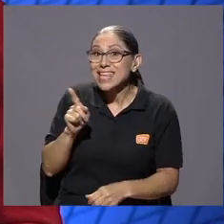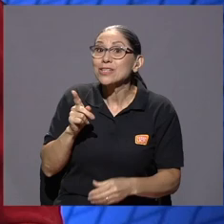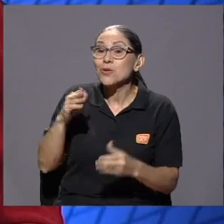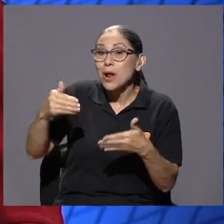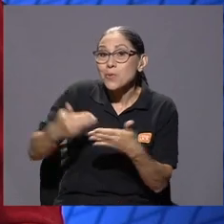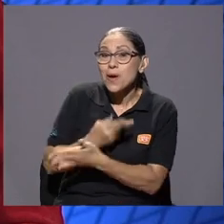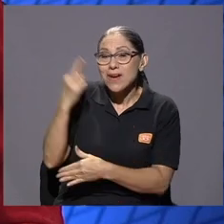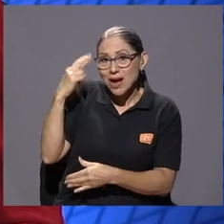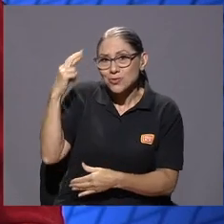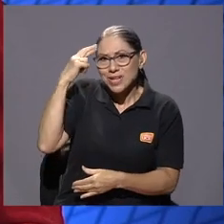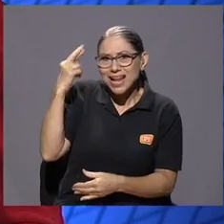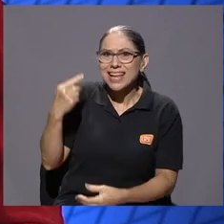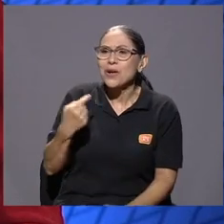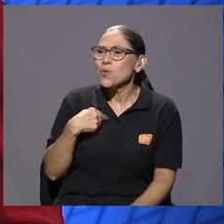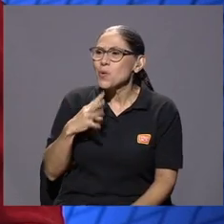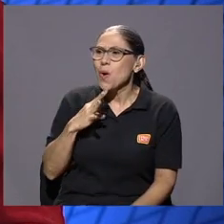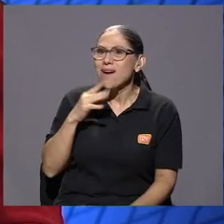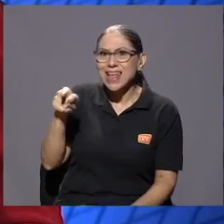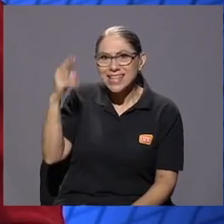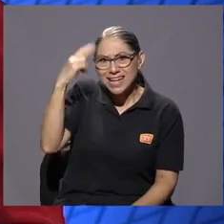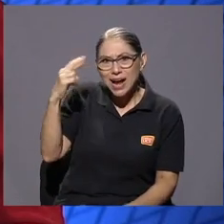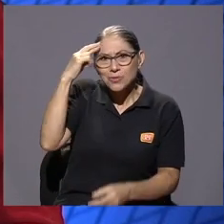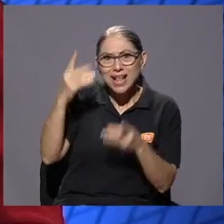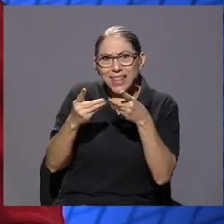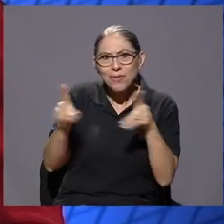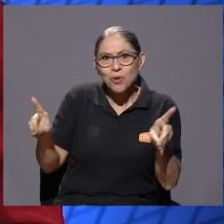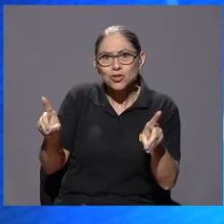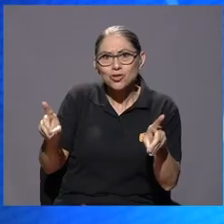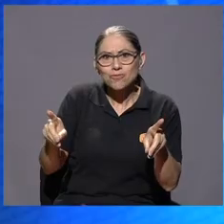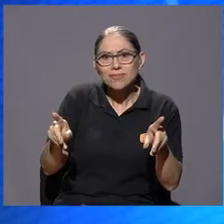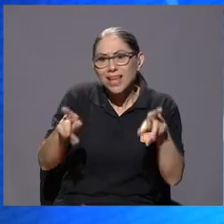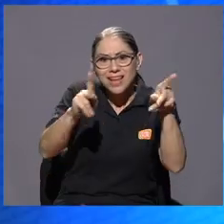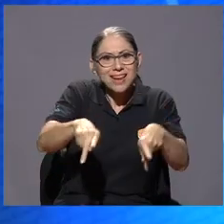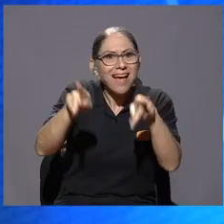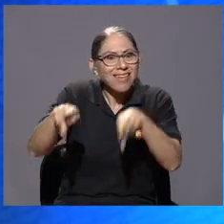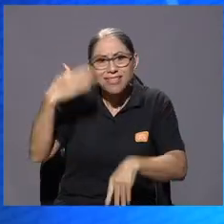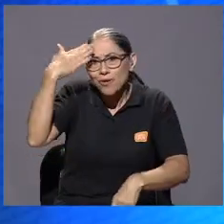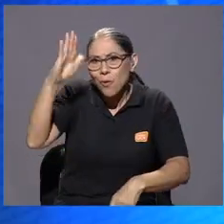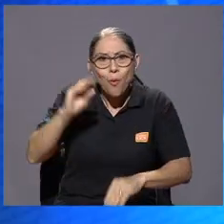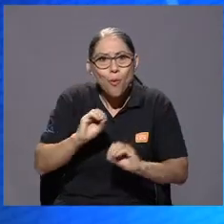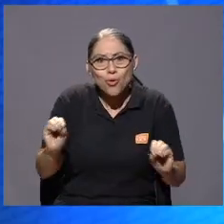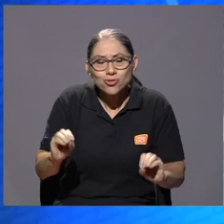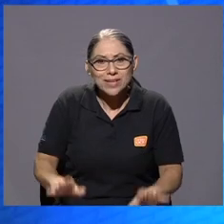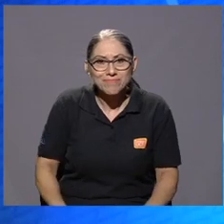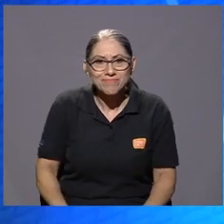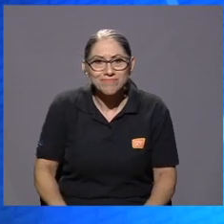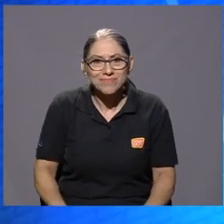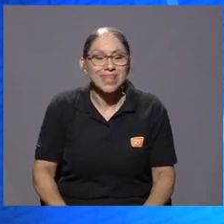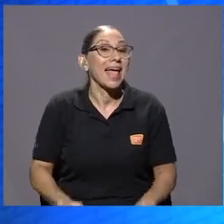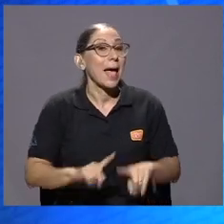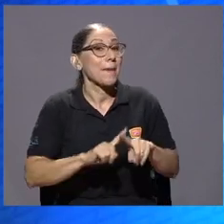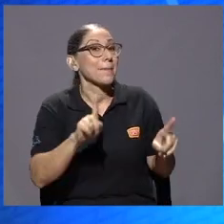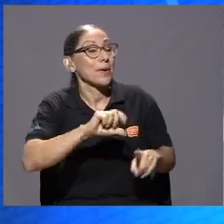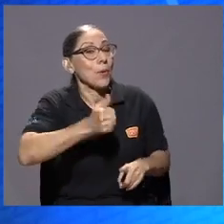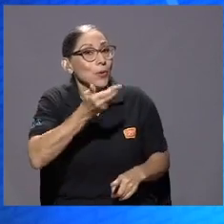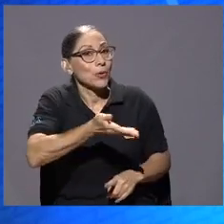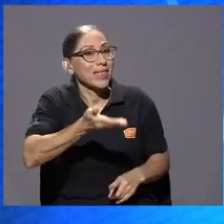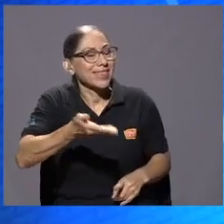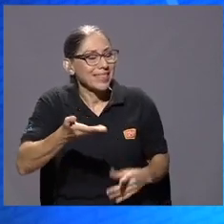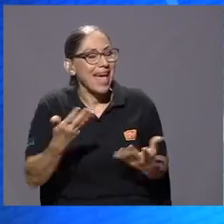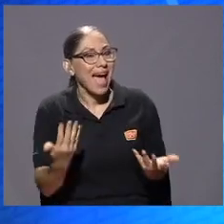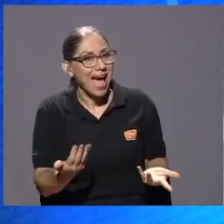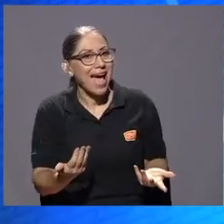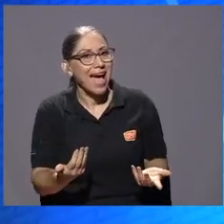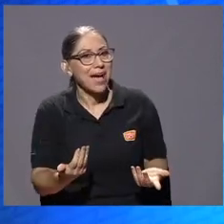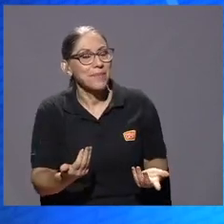de esta causal y Ronald, usted tiene toda la razón, la gente no la conoce. Pero hay otro detalle, ya casi se nos acaba el tiempo, pero hay otro